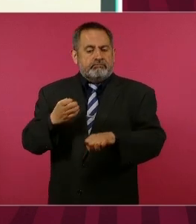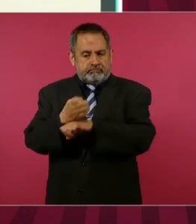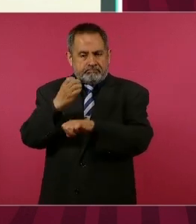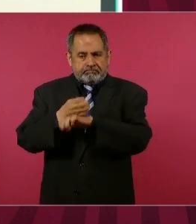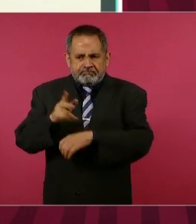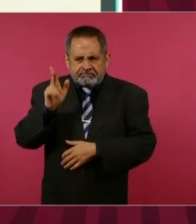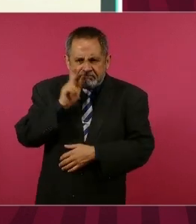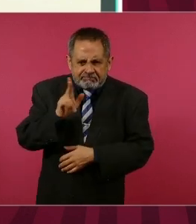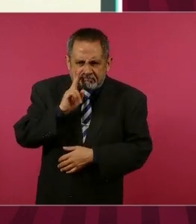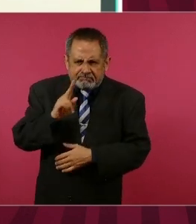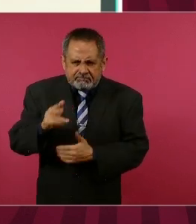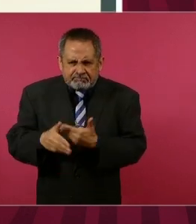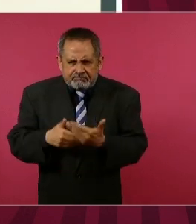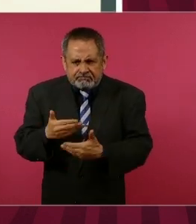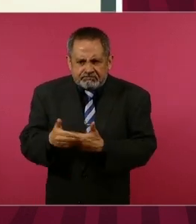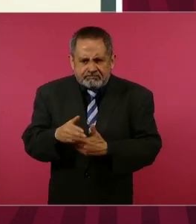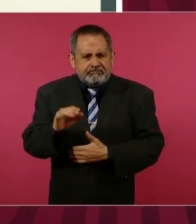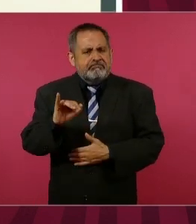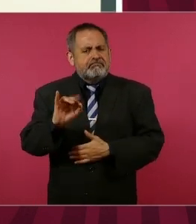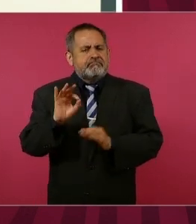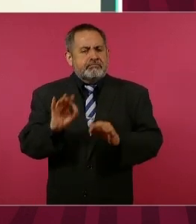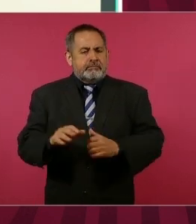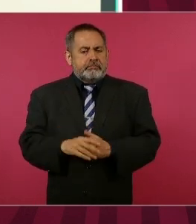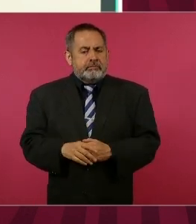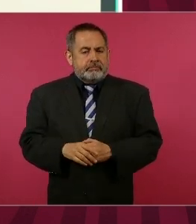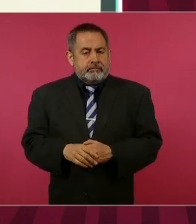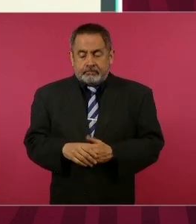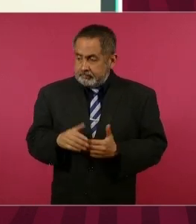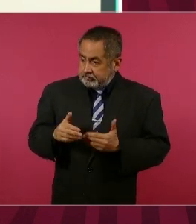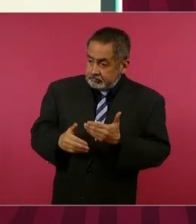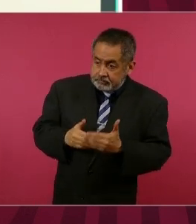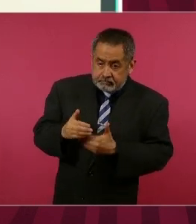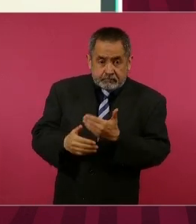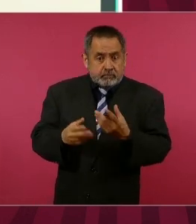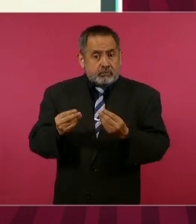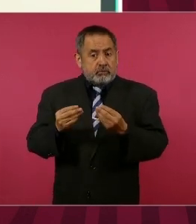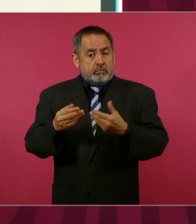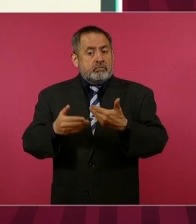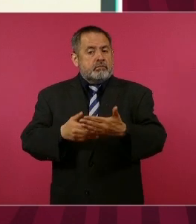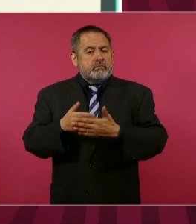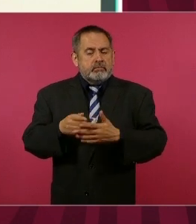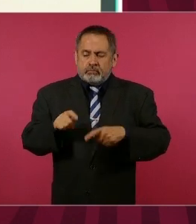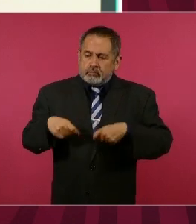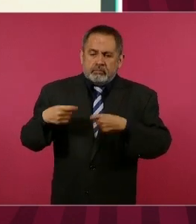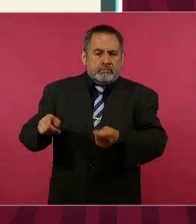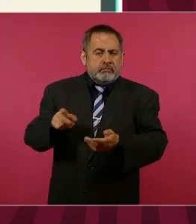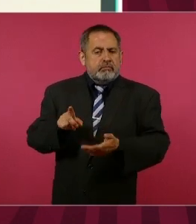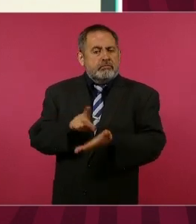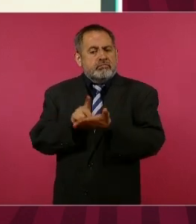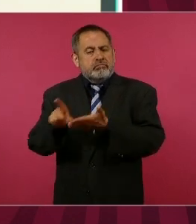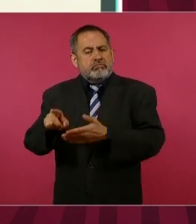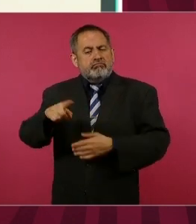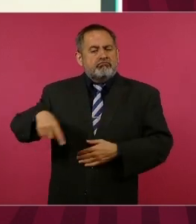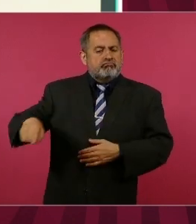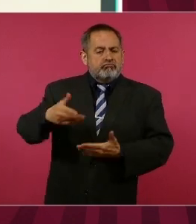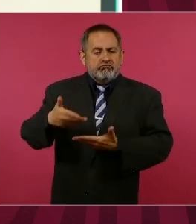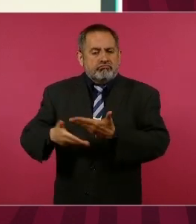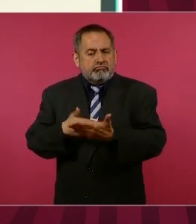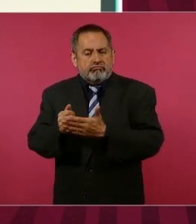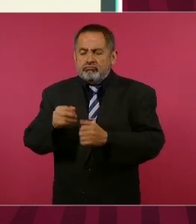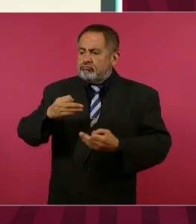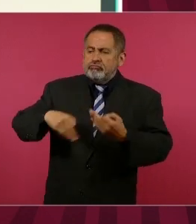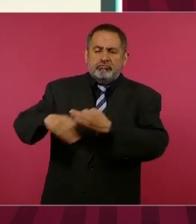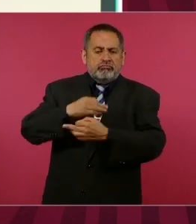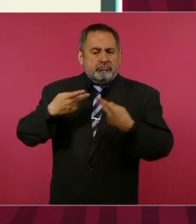piloto del bienestar. Hemos avanzado mucho en esta iniciativa que garantiza el derecho a los servicios de salud a toda